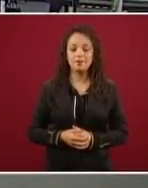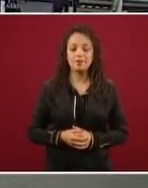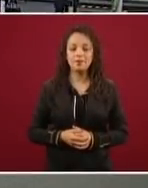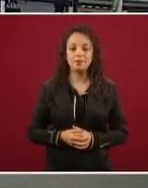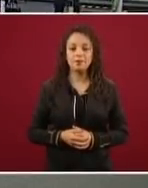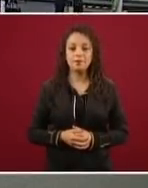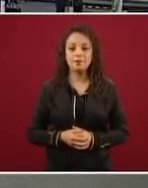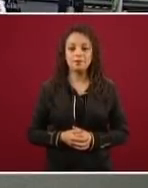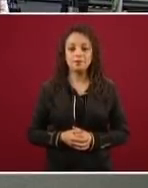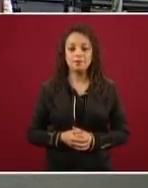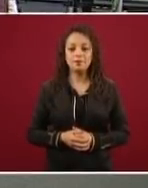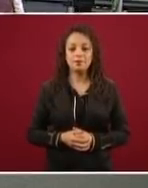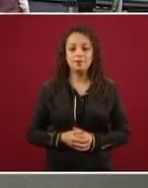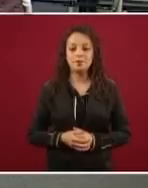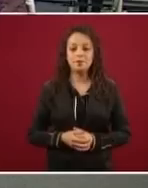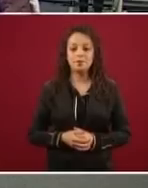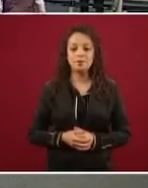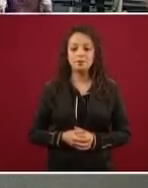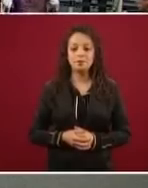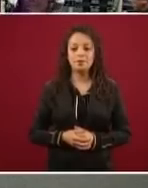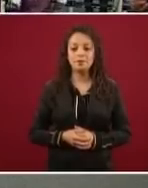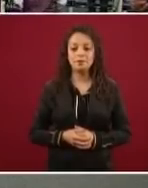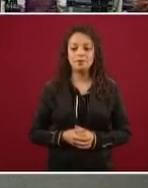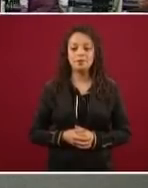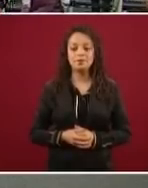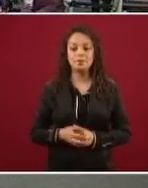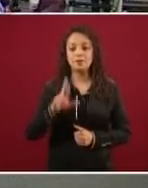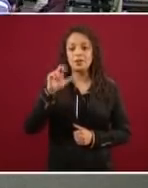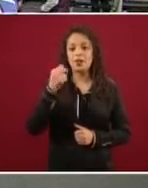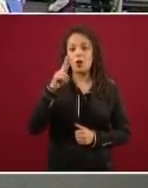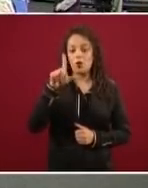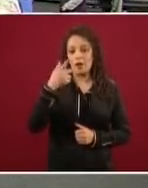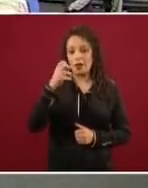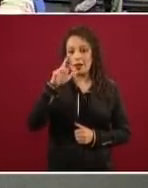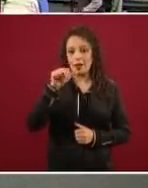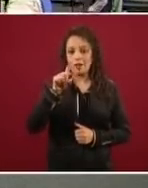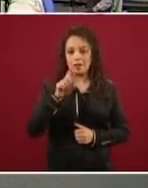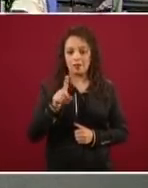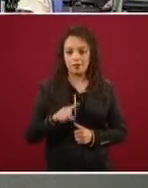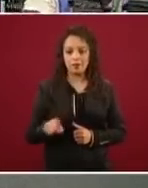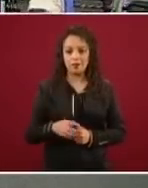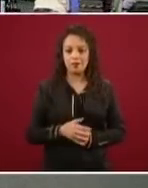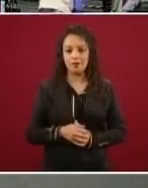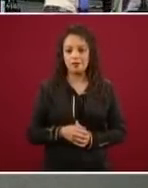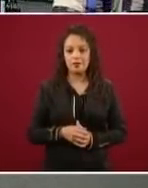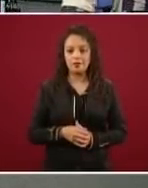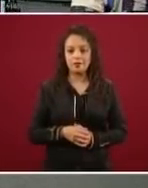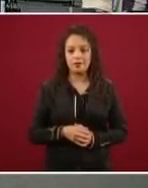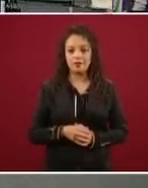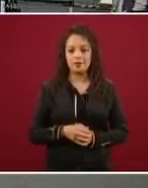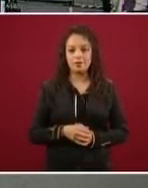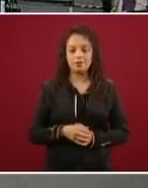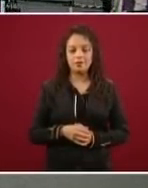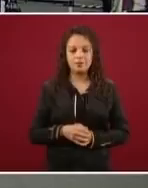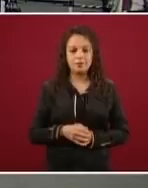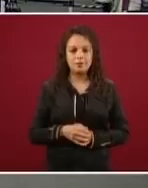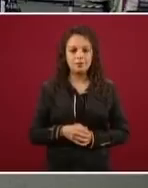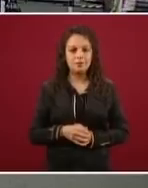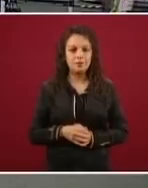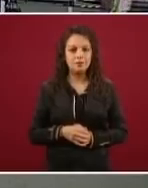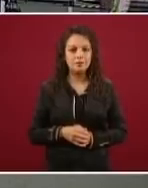raúl hernández bueno raúl hernández de el barlovento el concepto integral del exterior